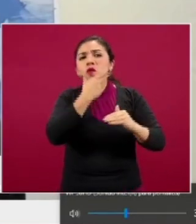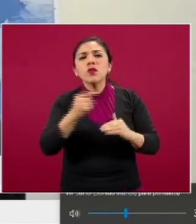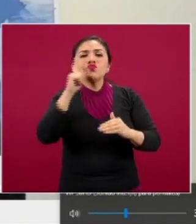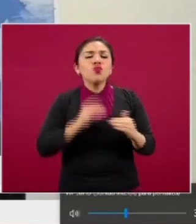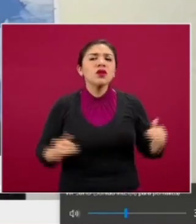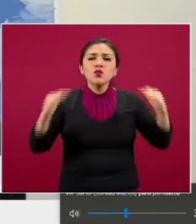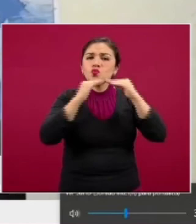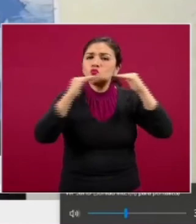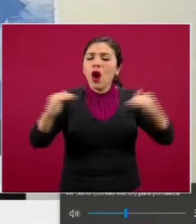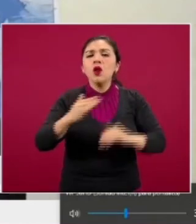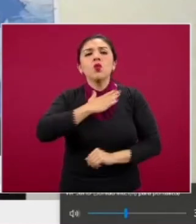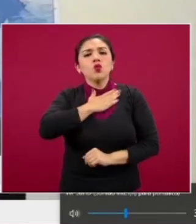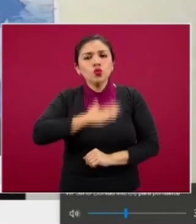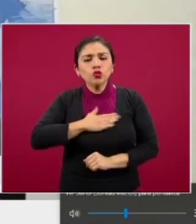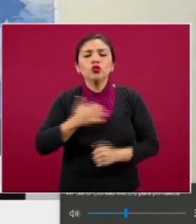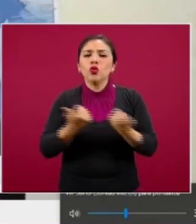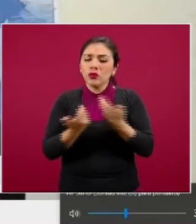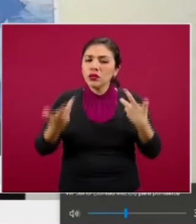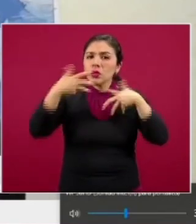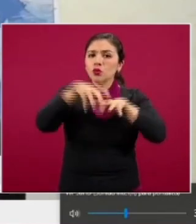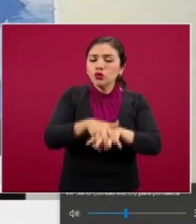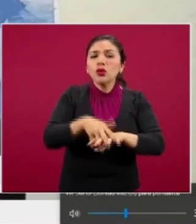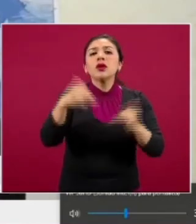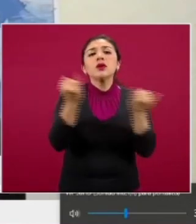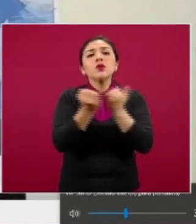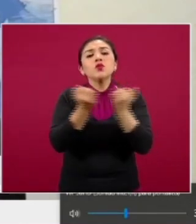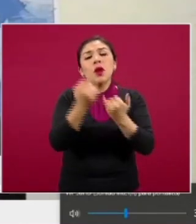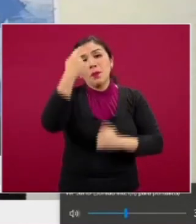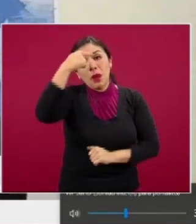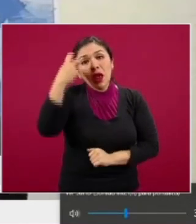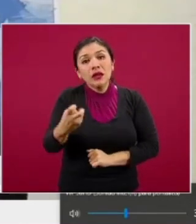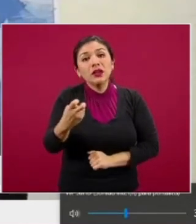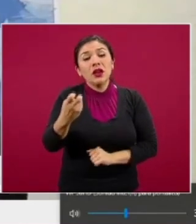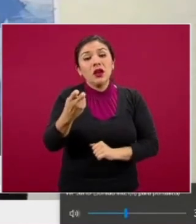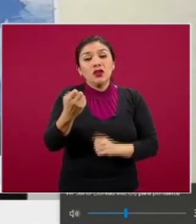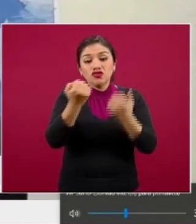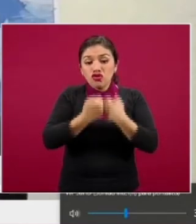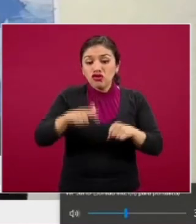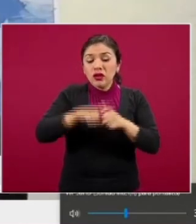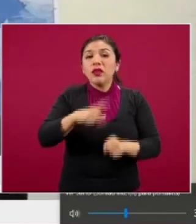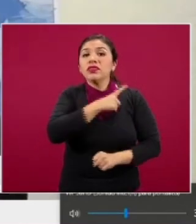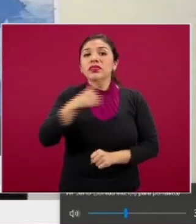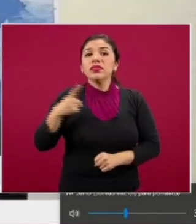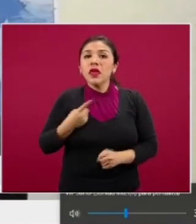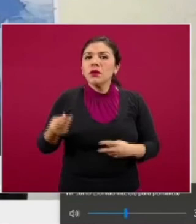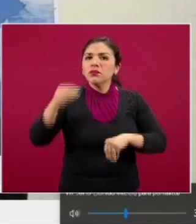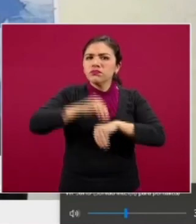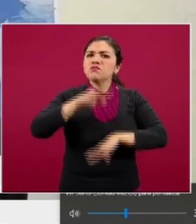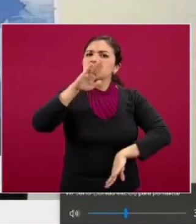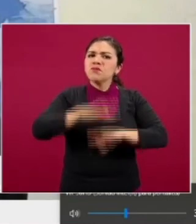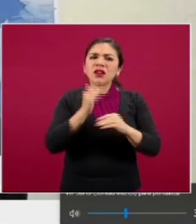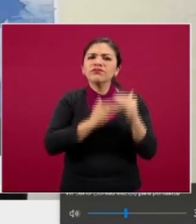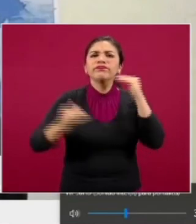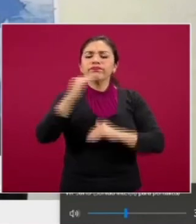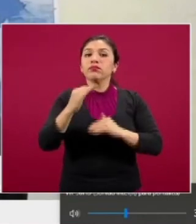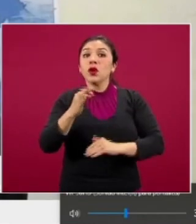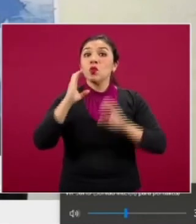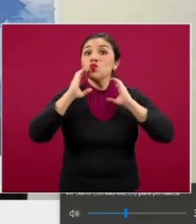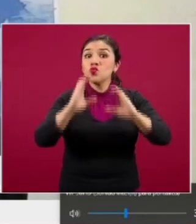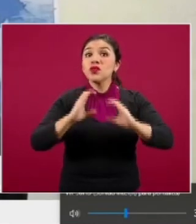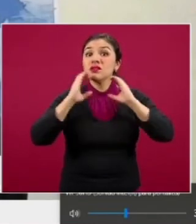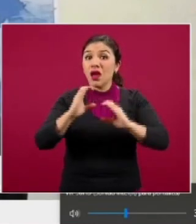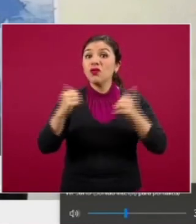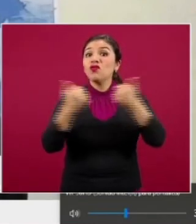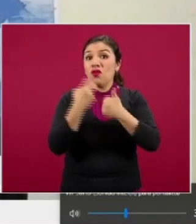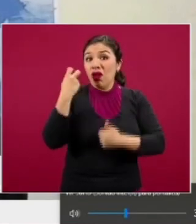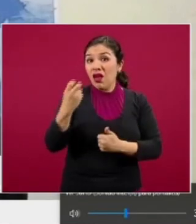sociedad justa, una sociedad incluyente y una sociedad que mantenga un grado muy alto de alerta respecto